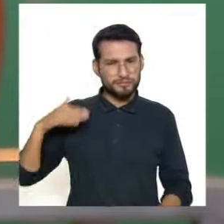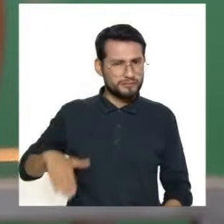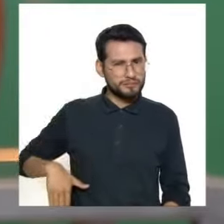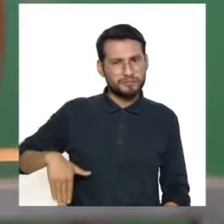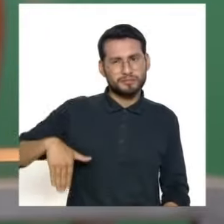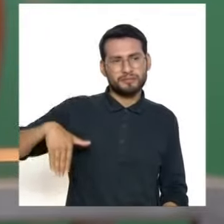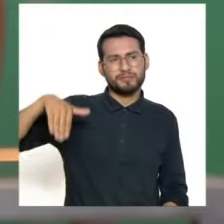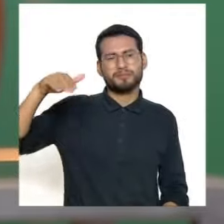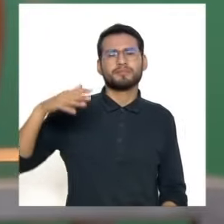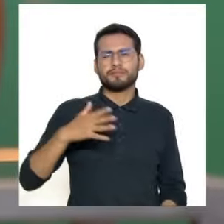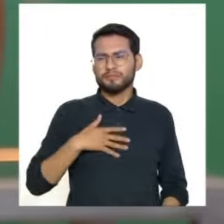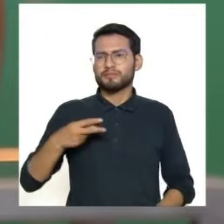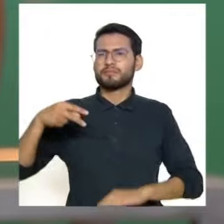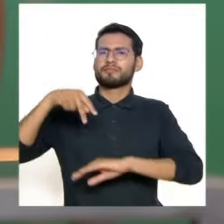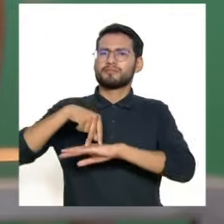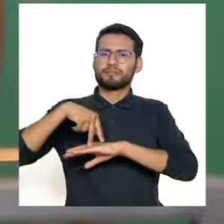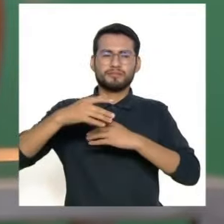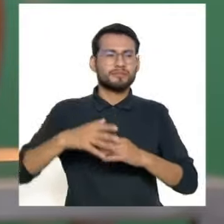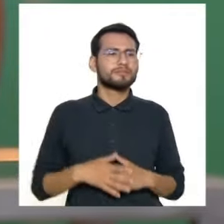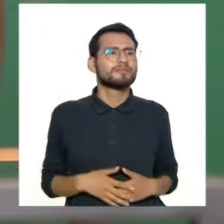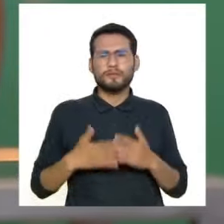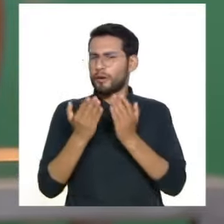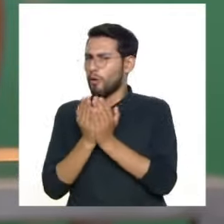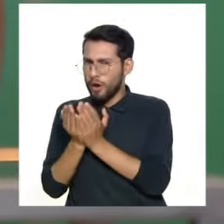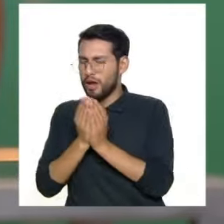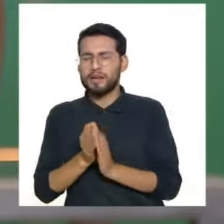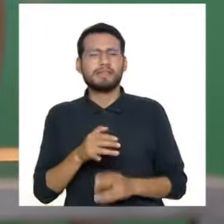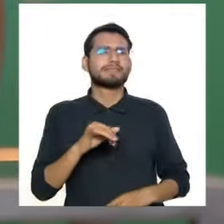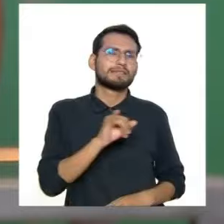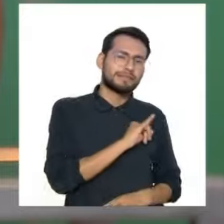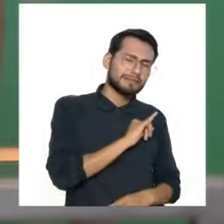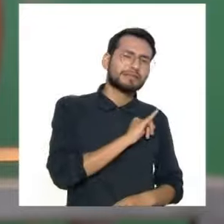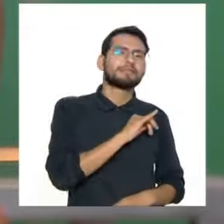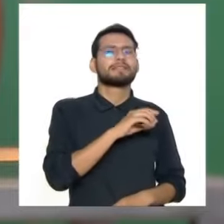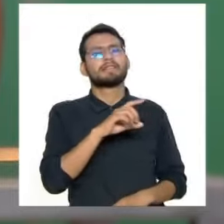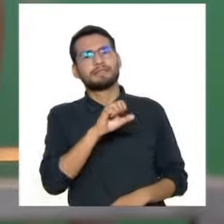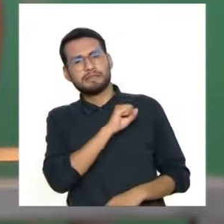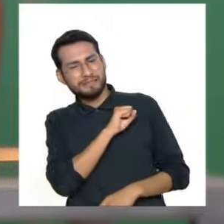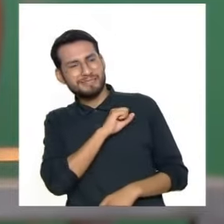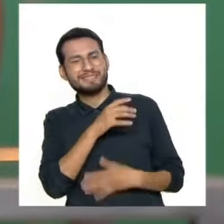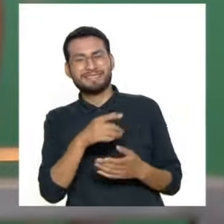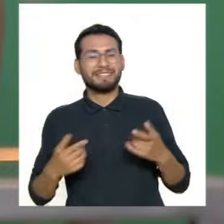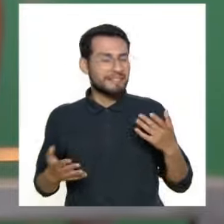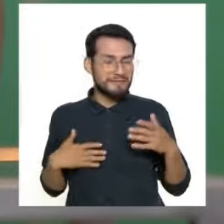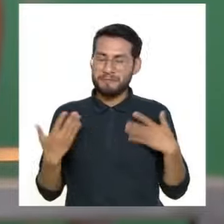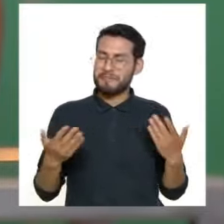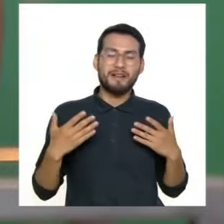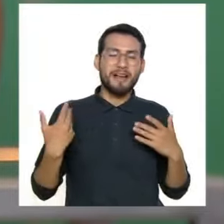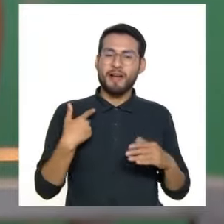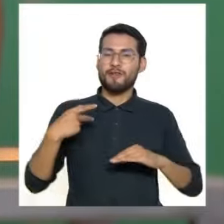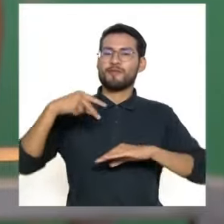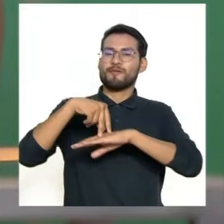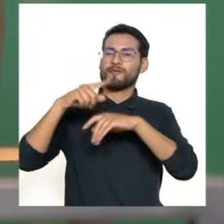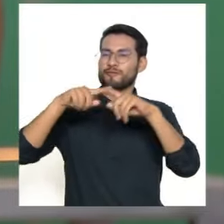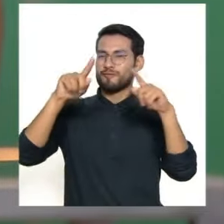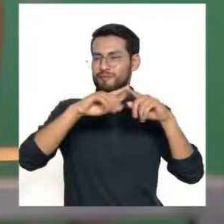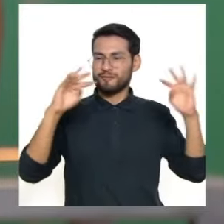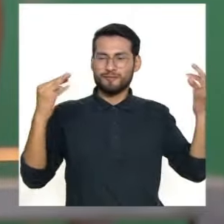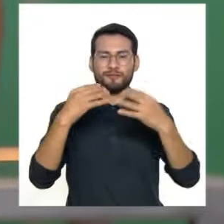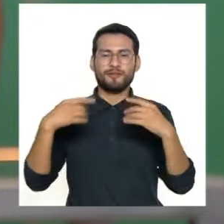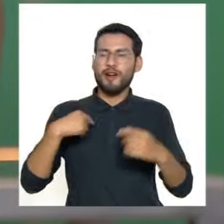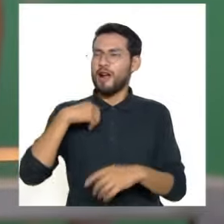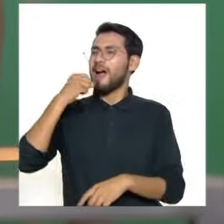desde muy niña subirme a los escenarios del colegio del jardín de la secundaria armarme mis bandas subirme a los diferentes escenarios en